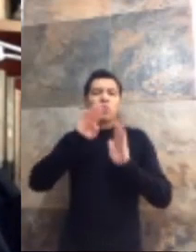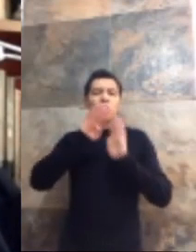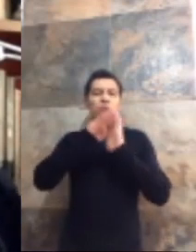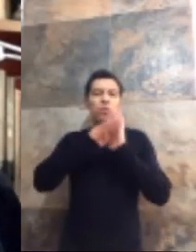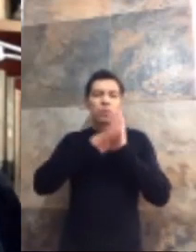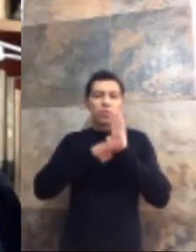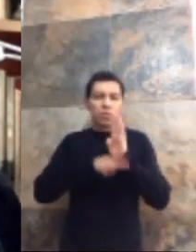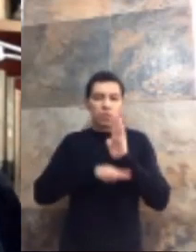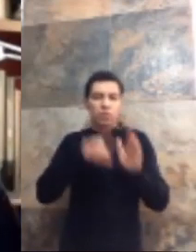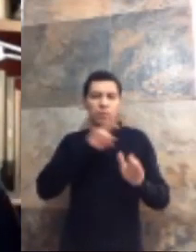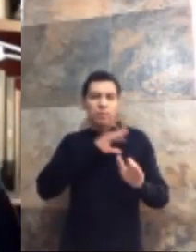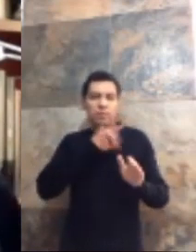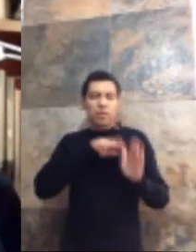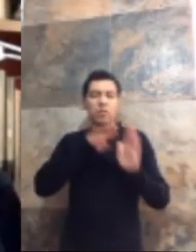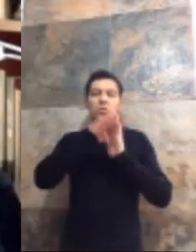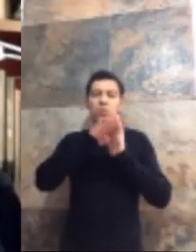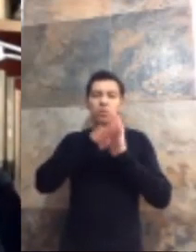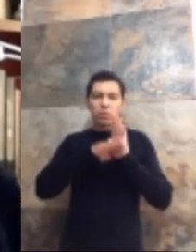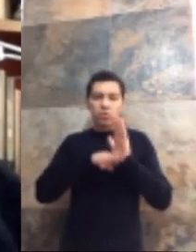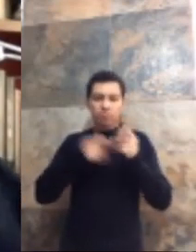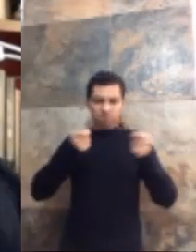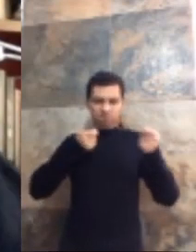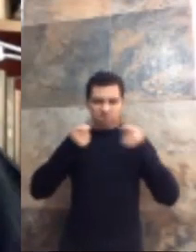de miedo, esta